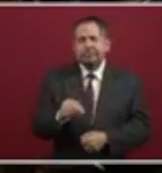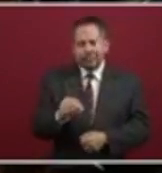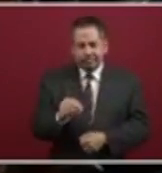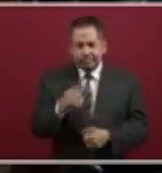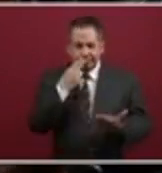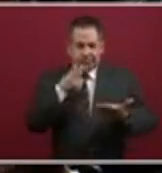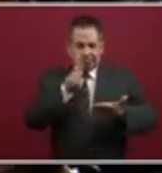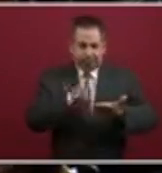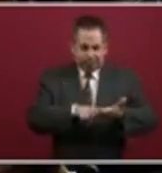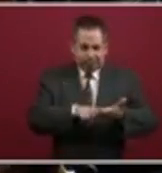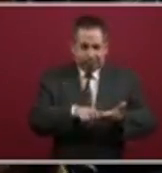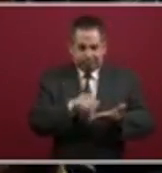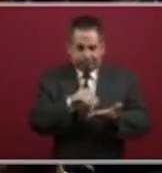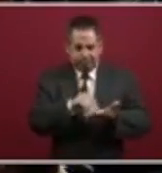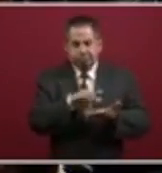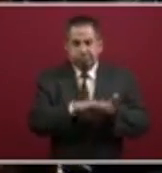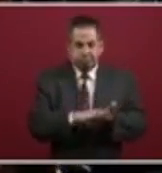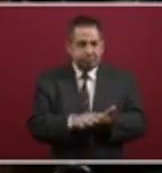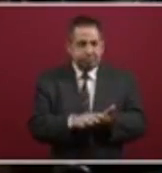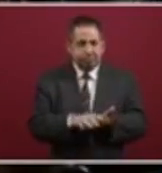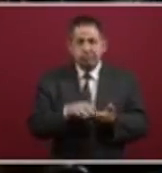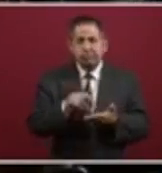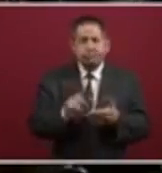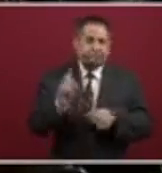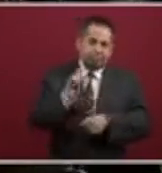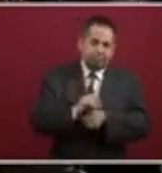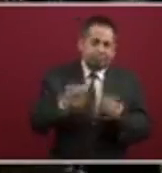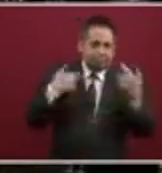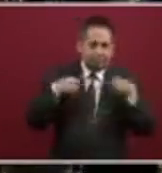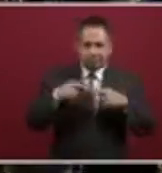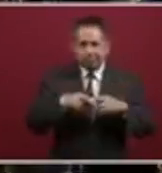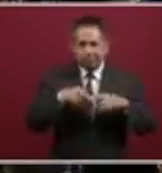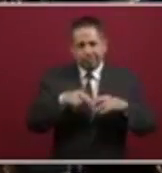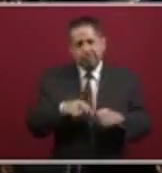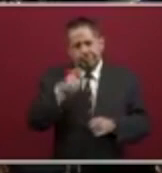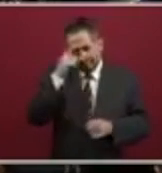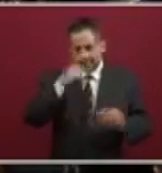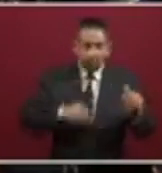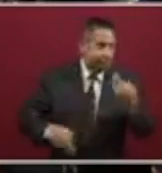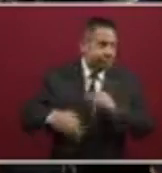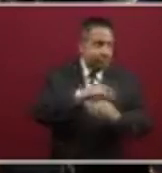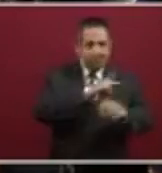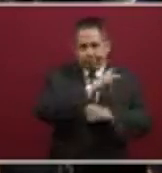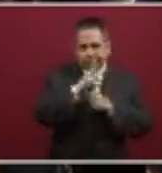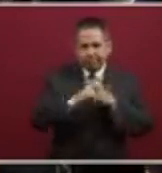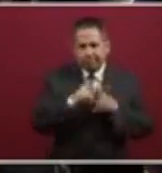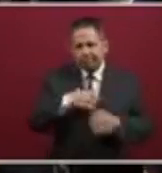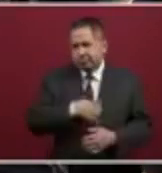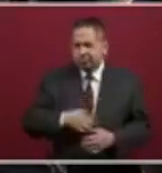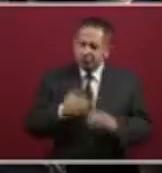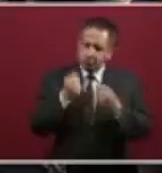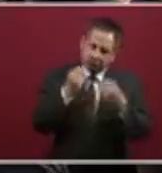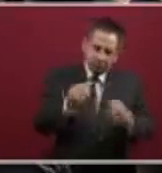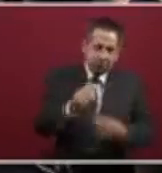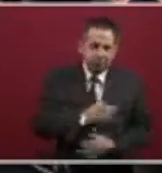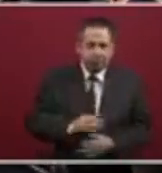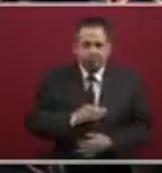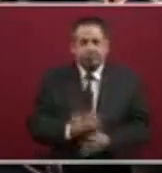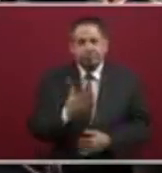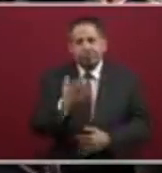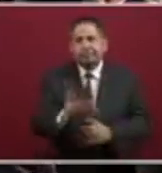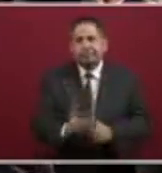timbres postales que el Día del Maestro lo celebra toda la nación. Muchas felicidades.